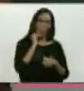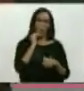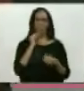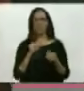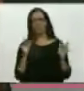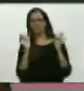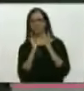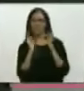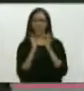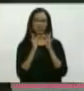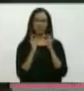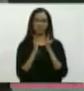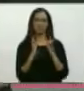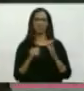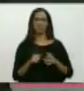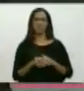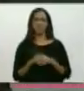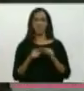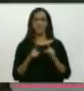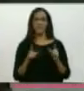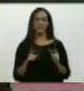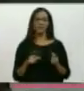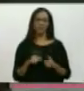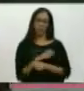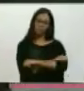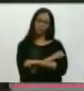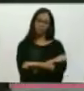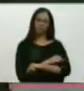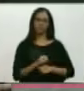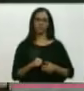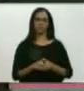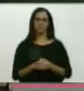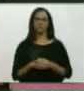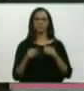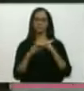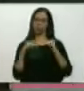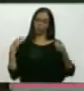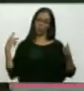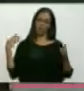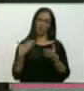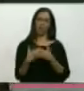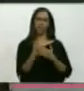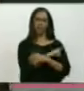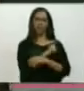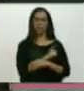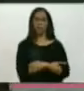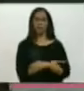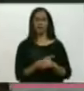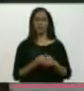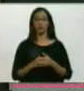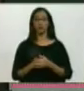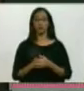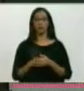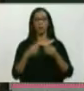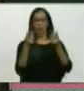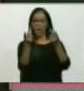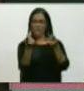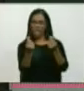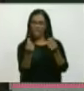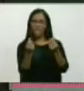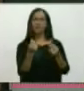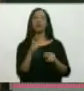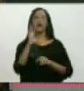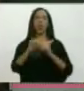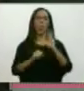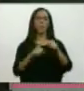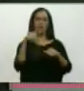con la... Pero que es de derecha y que toda la vida han tenido el poder por el dinero, por la compra de votos,